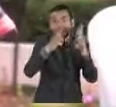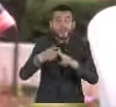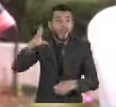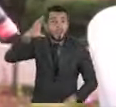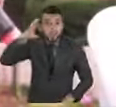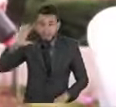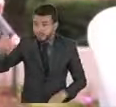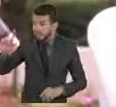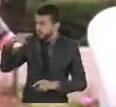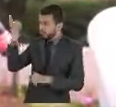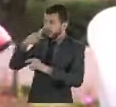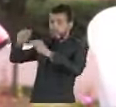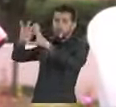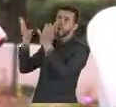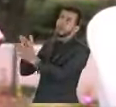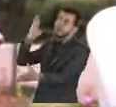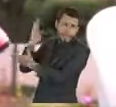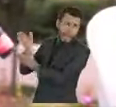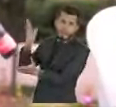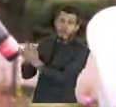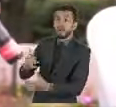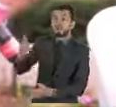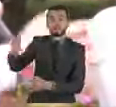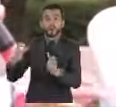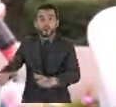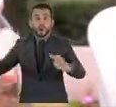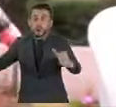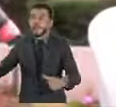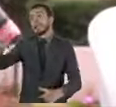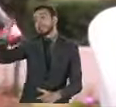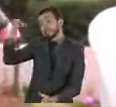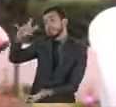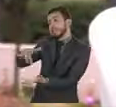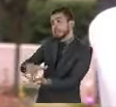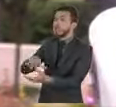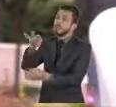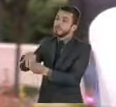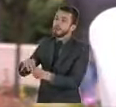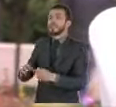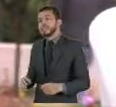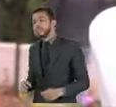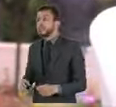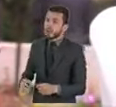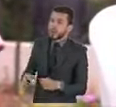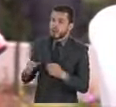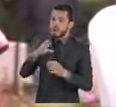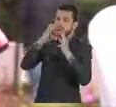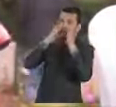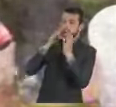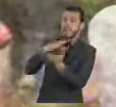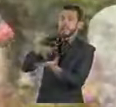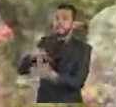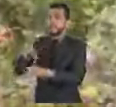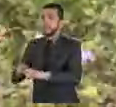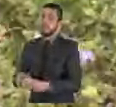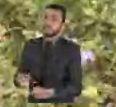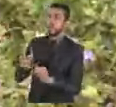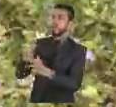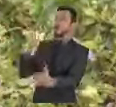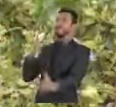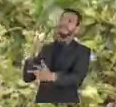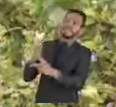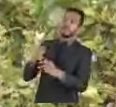sesionar, si cómo podía sesionar, si voy a votar, si no podía votar, Bogotá y Cundinamarca logramos